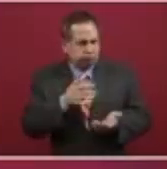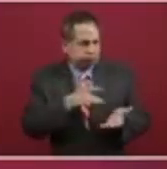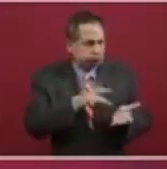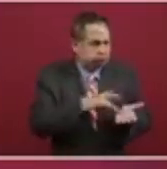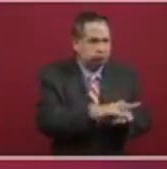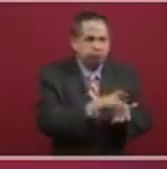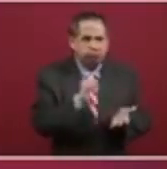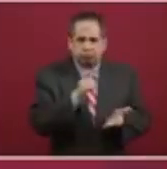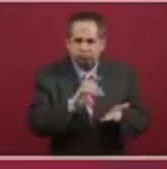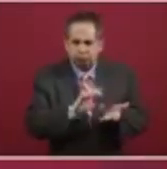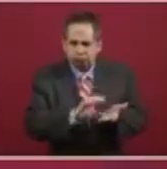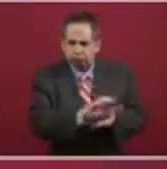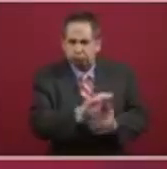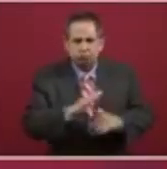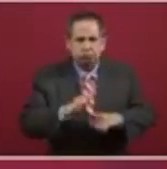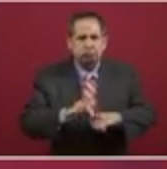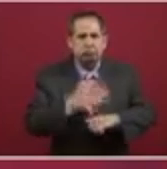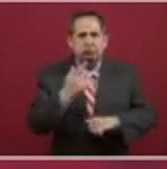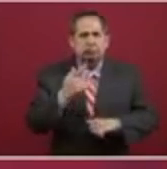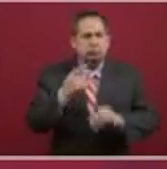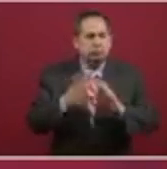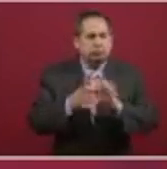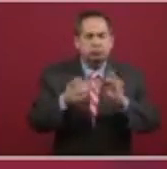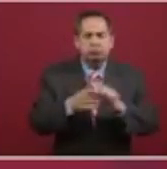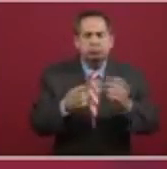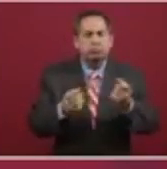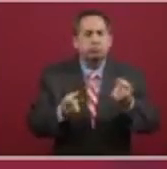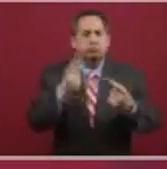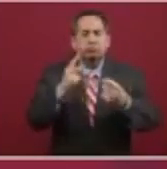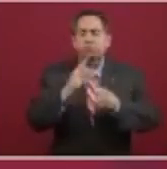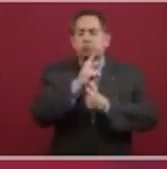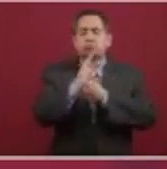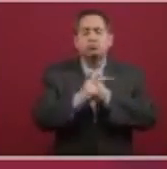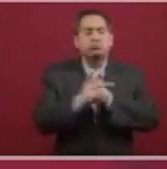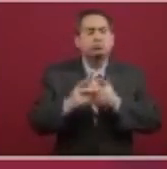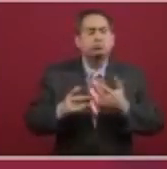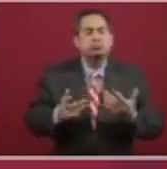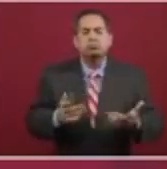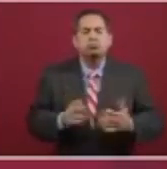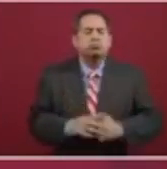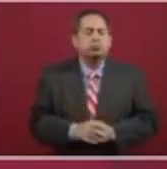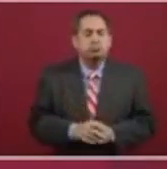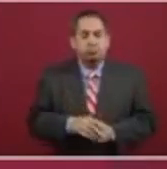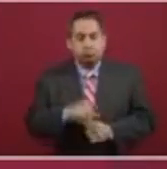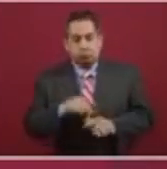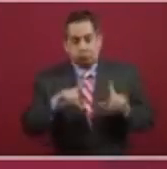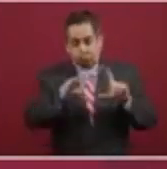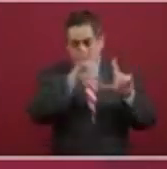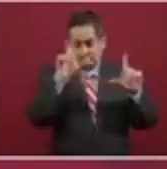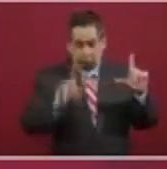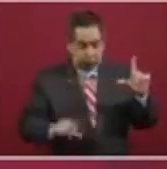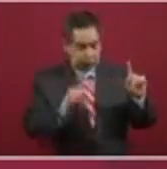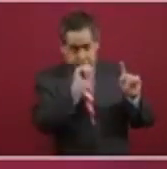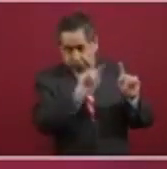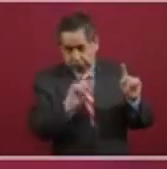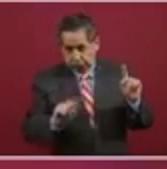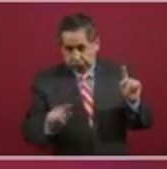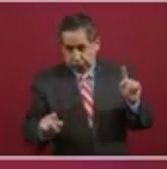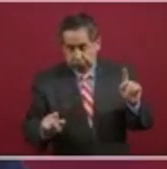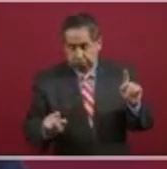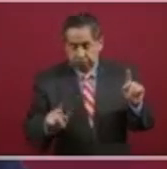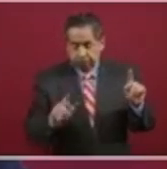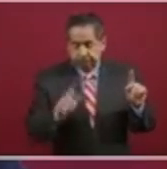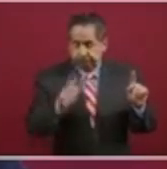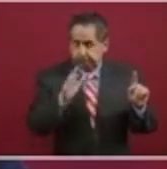porque hay regiones en el país, aunque parezca